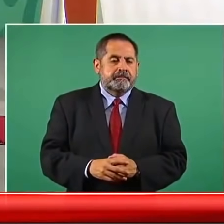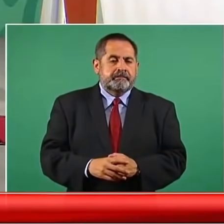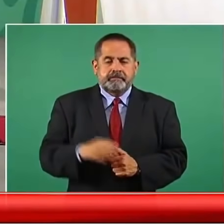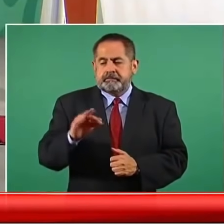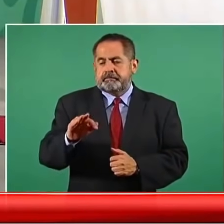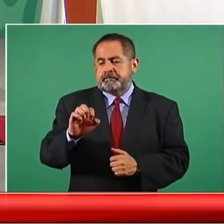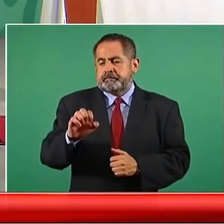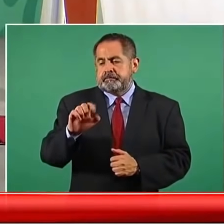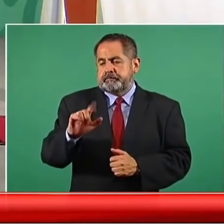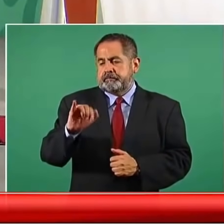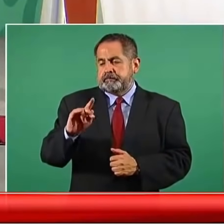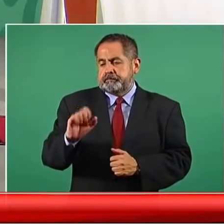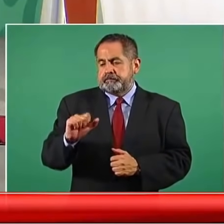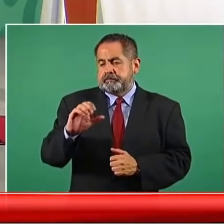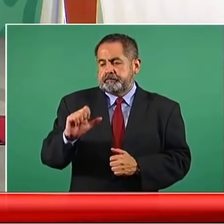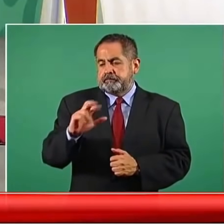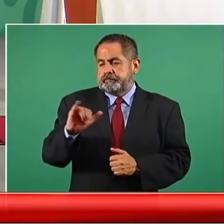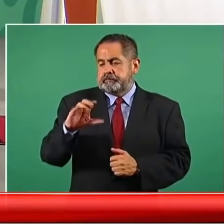Felipe Carrillo Puerto,